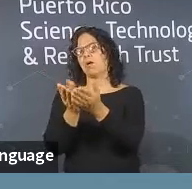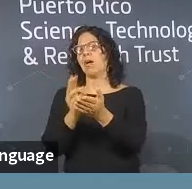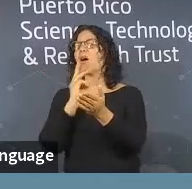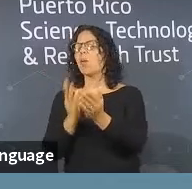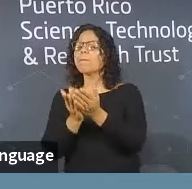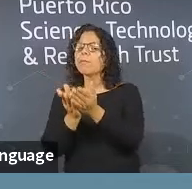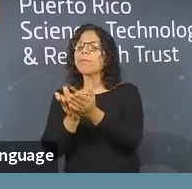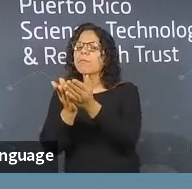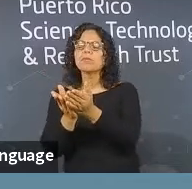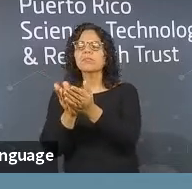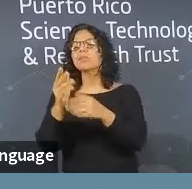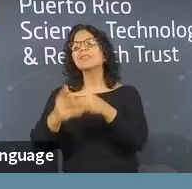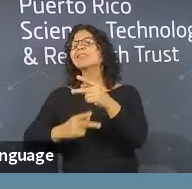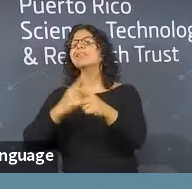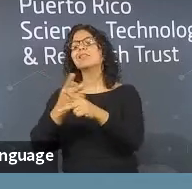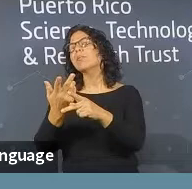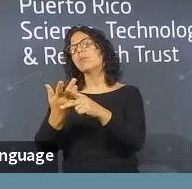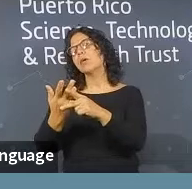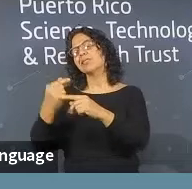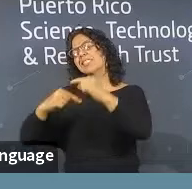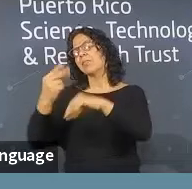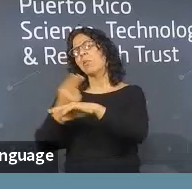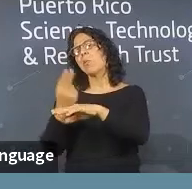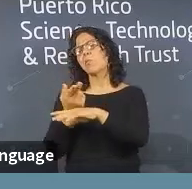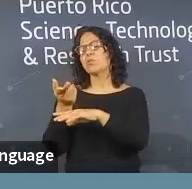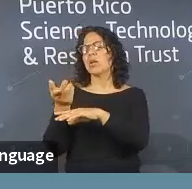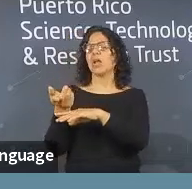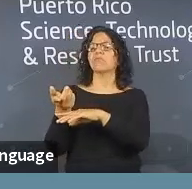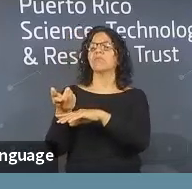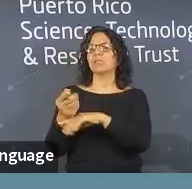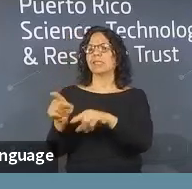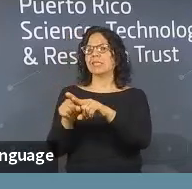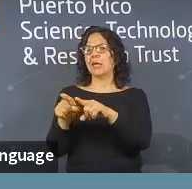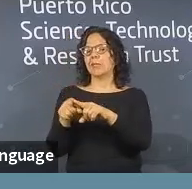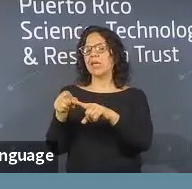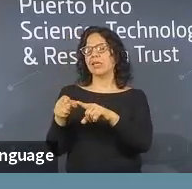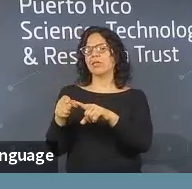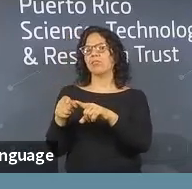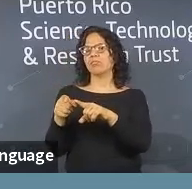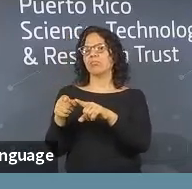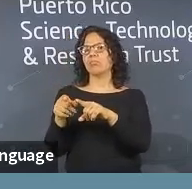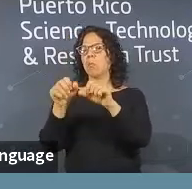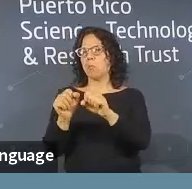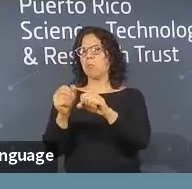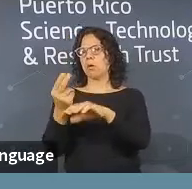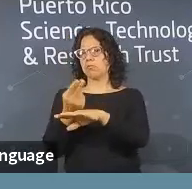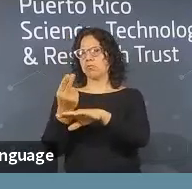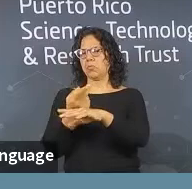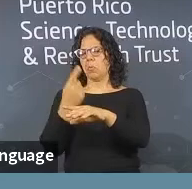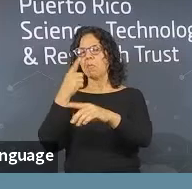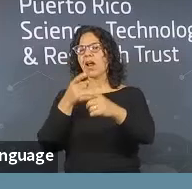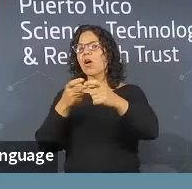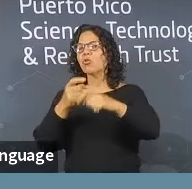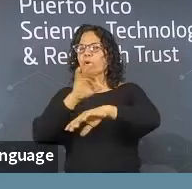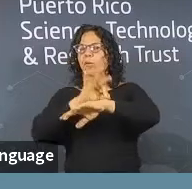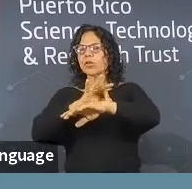de tratamiento herbicida, digamos, que también cumple con la parte de control de